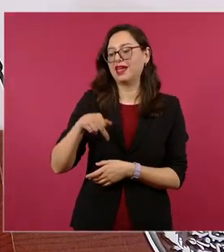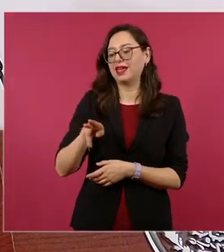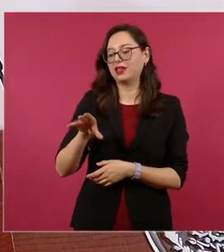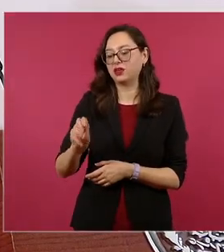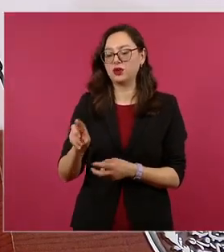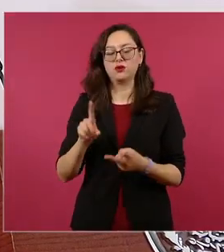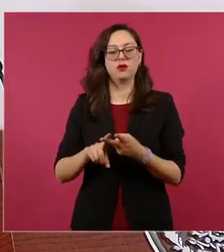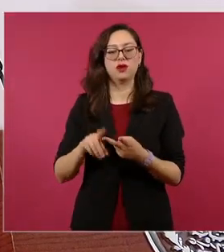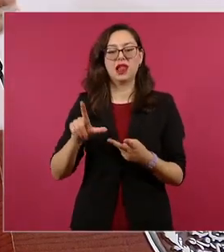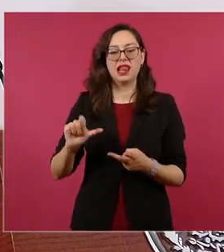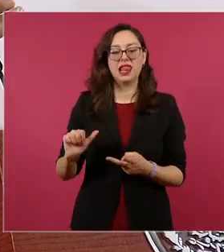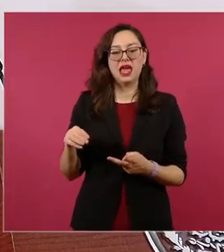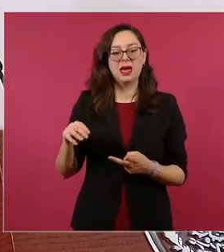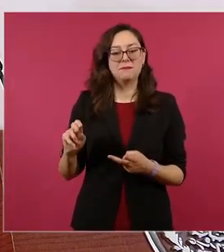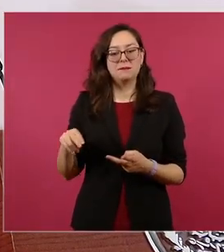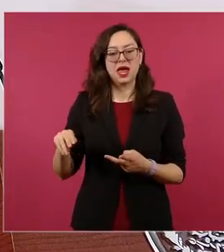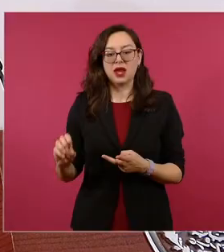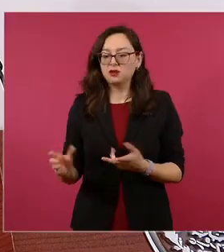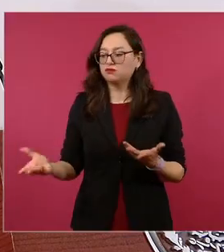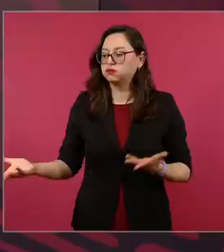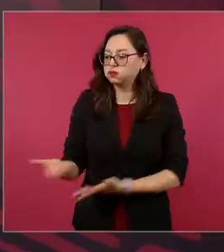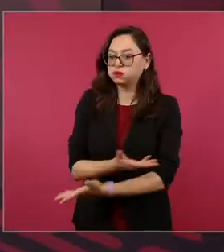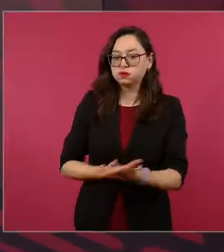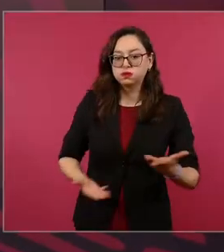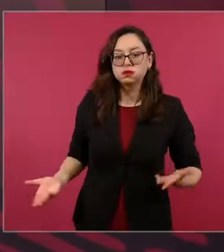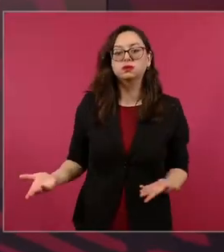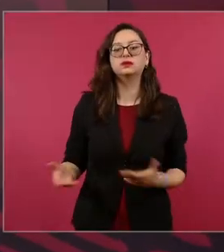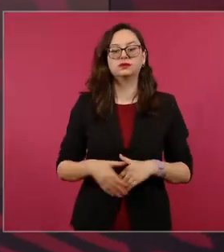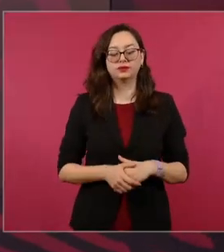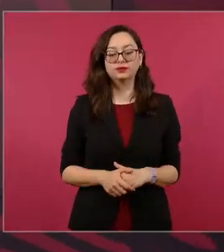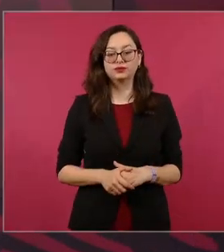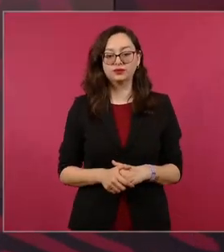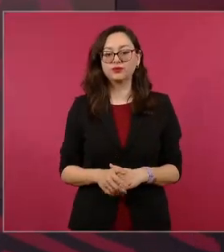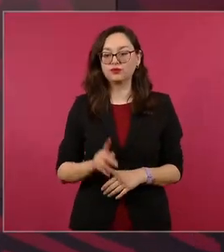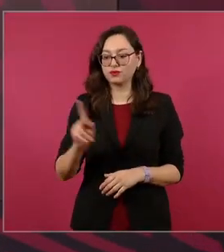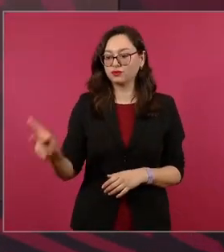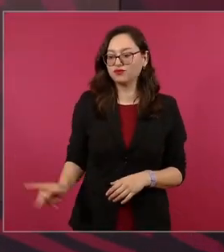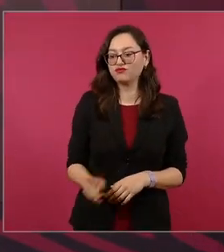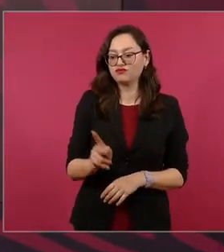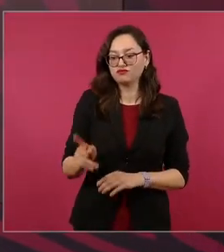sé sobre la fraternidad de los pueblos,